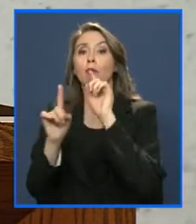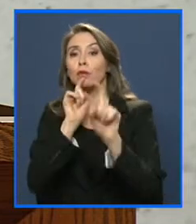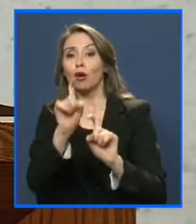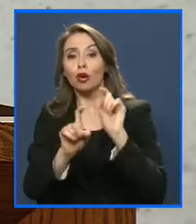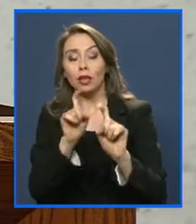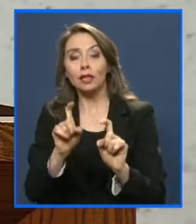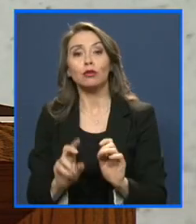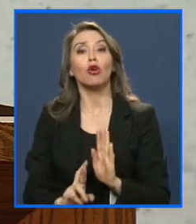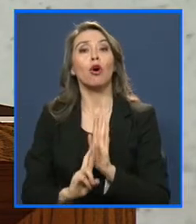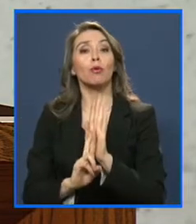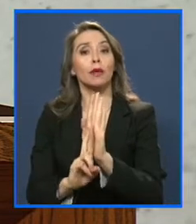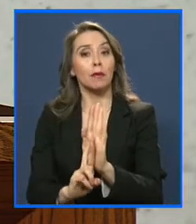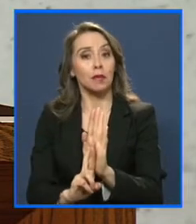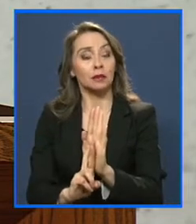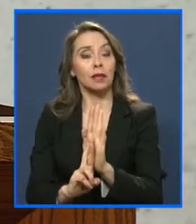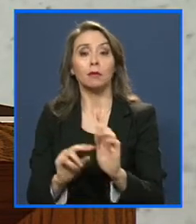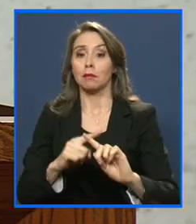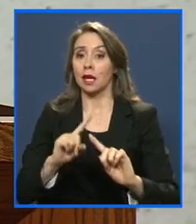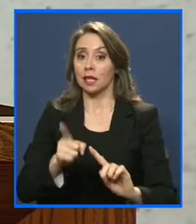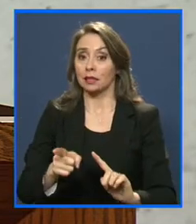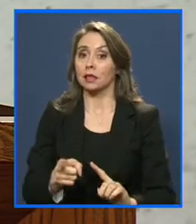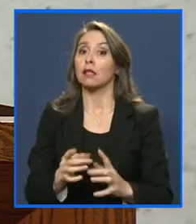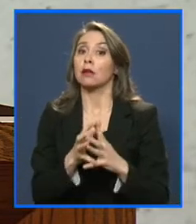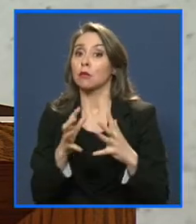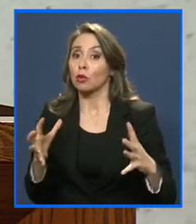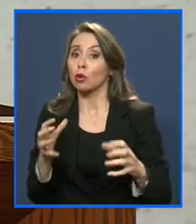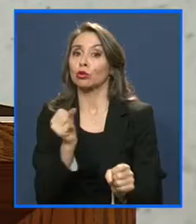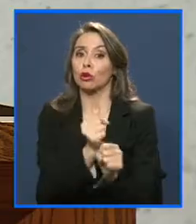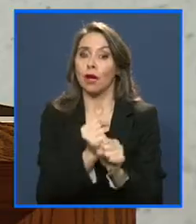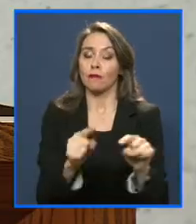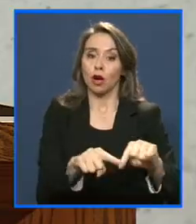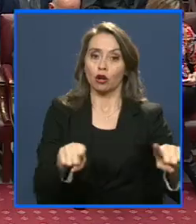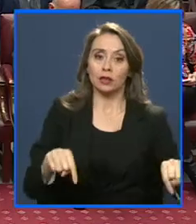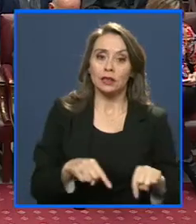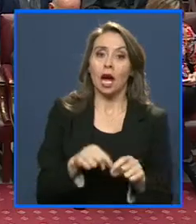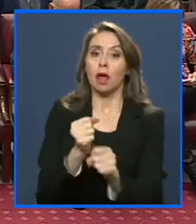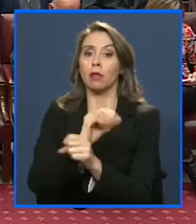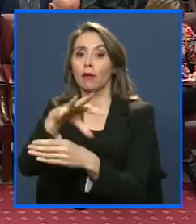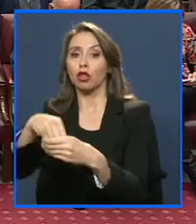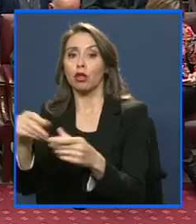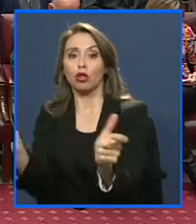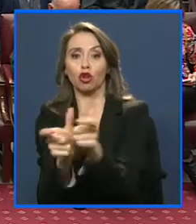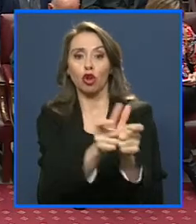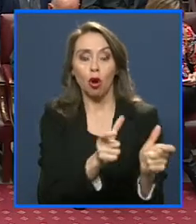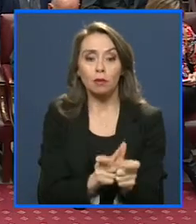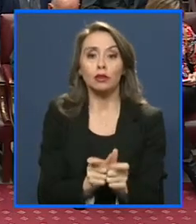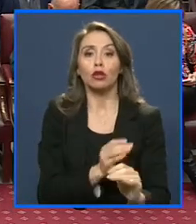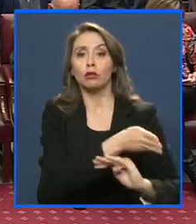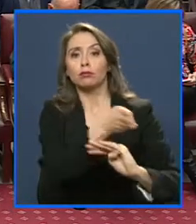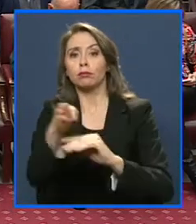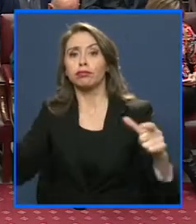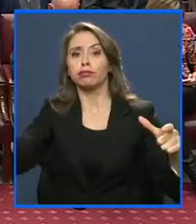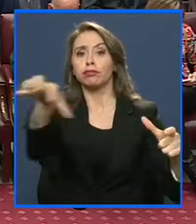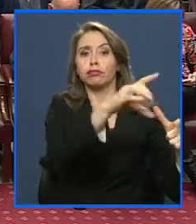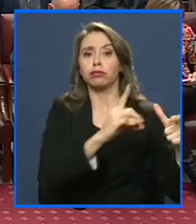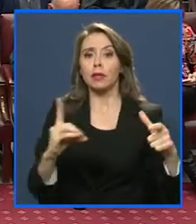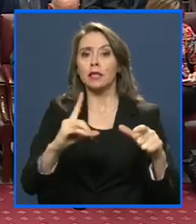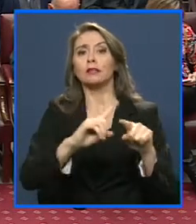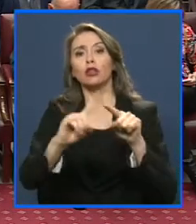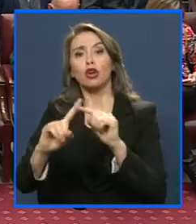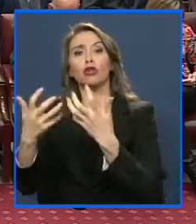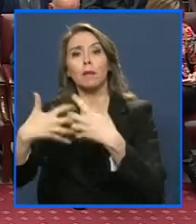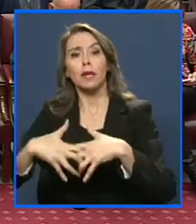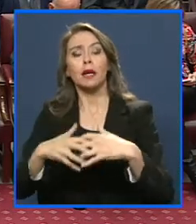representa una exigente carga de trabajo en sala en comisiones en terreno distrital y a través de diversos mecanismos